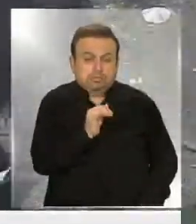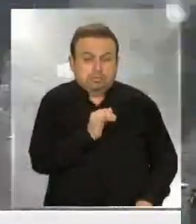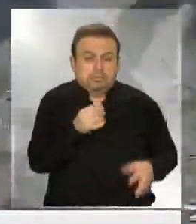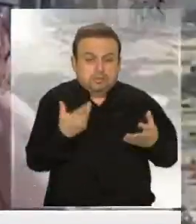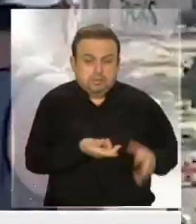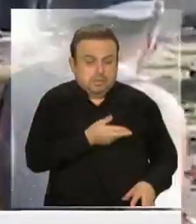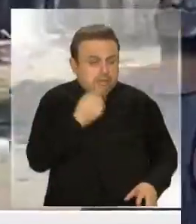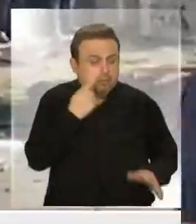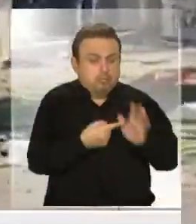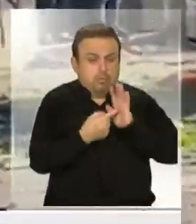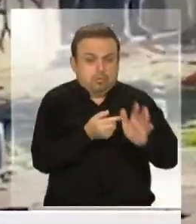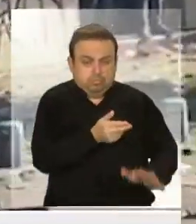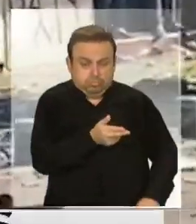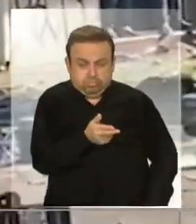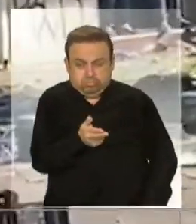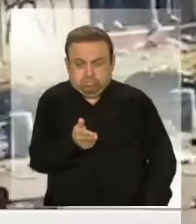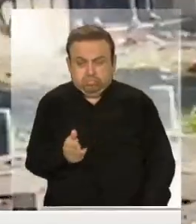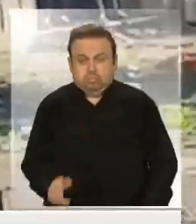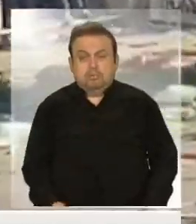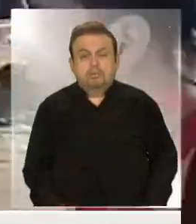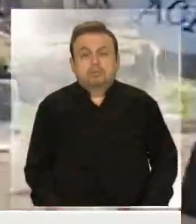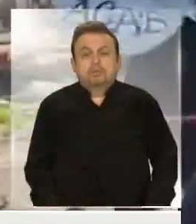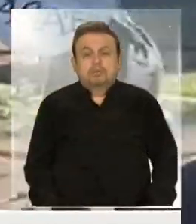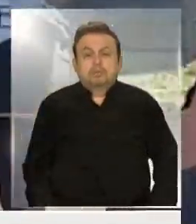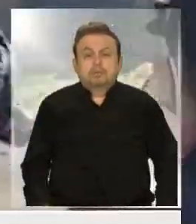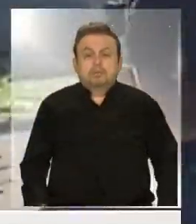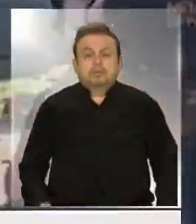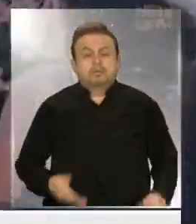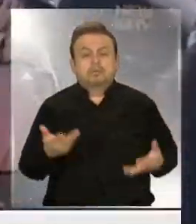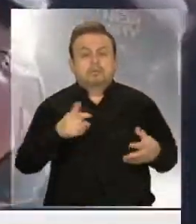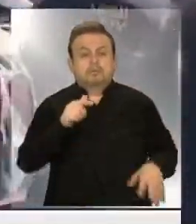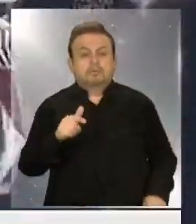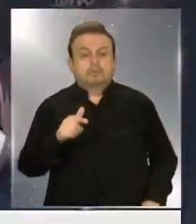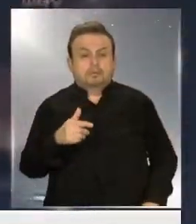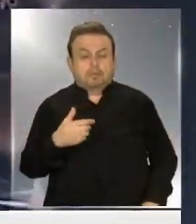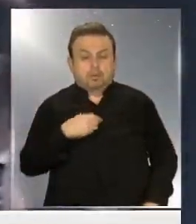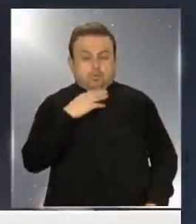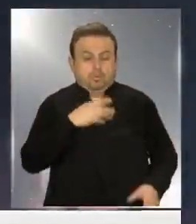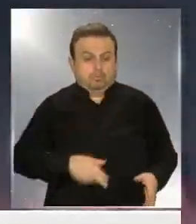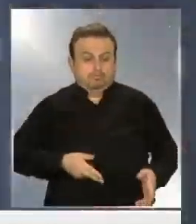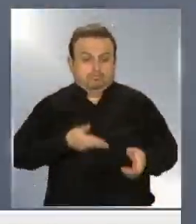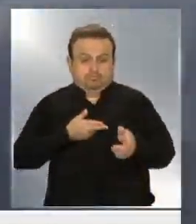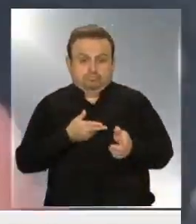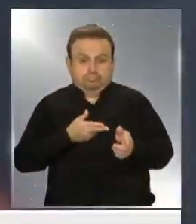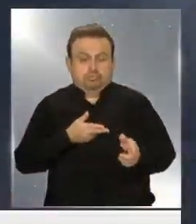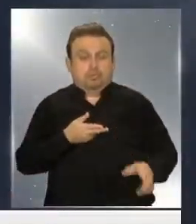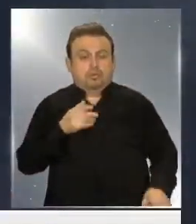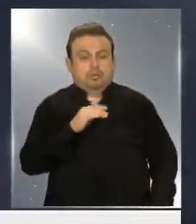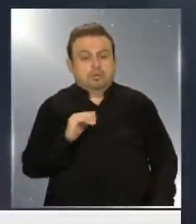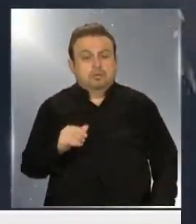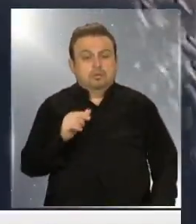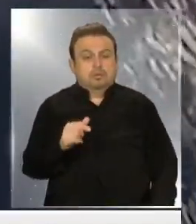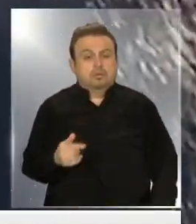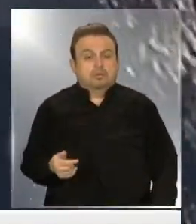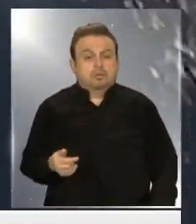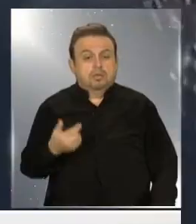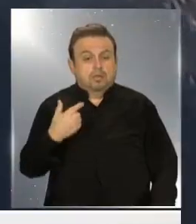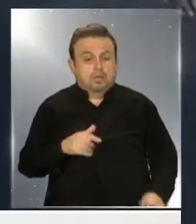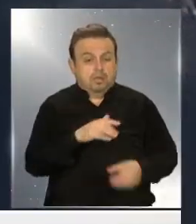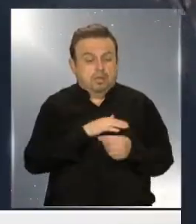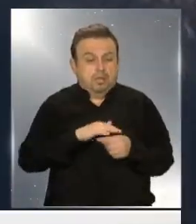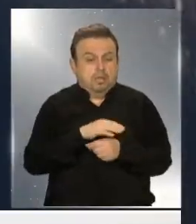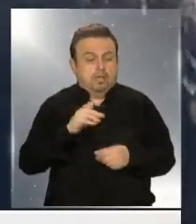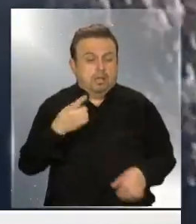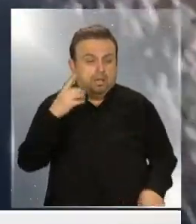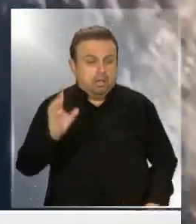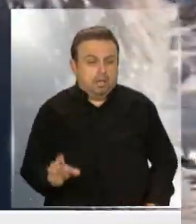la mostraba, como ustedes pueden ver en las imágenes, haciendo como que iba a disparar. Posterior a estos hechos,